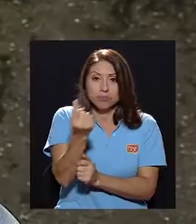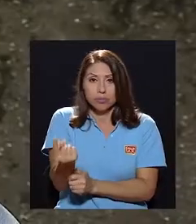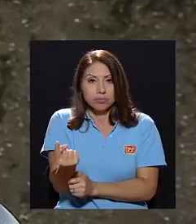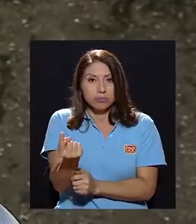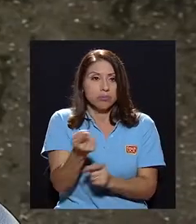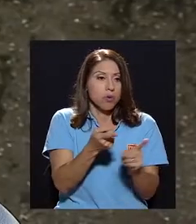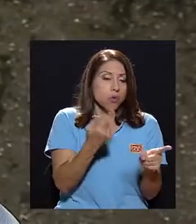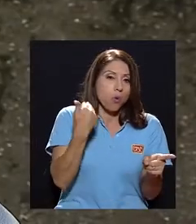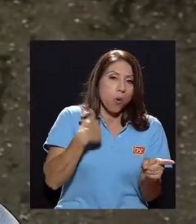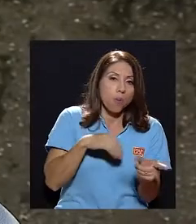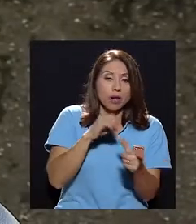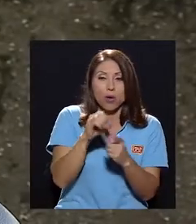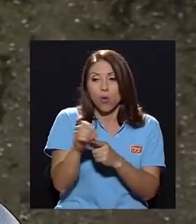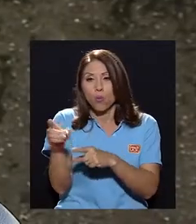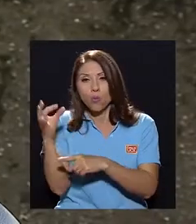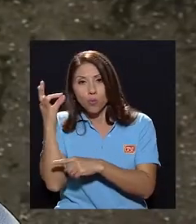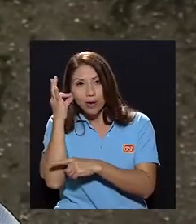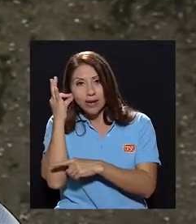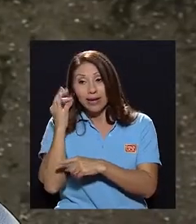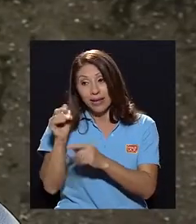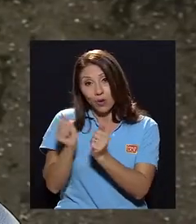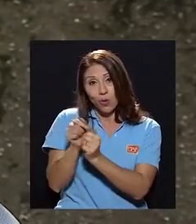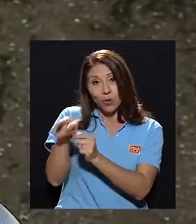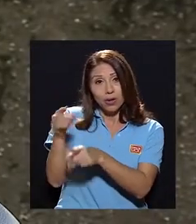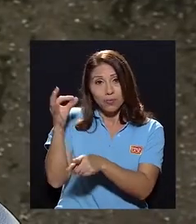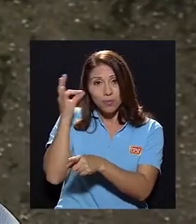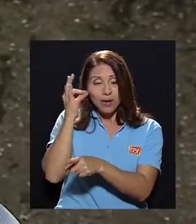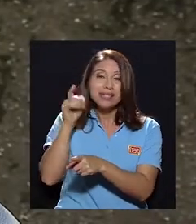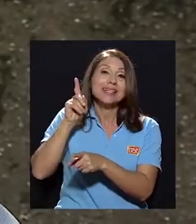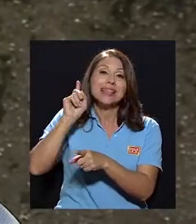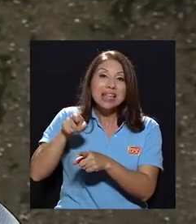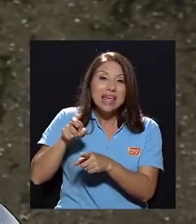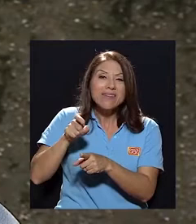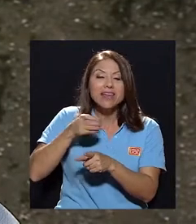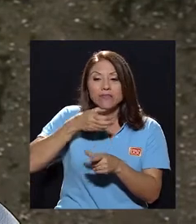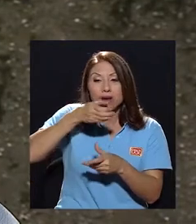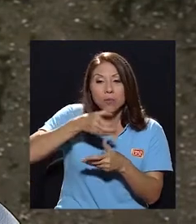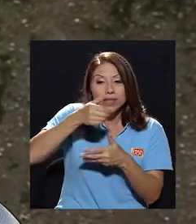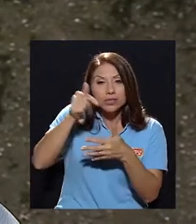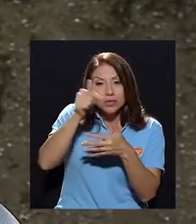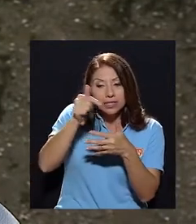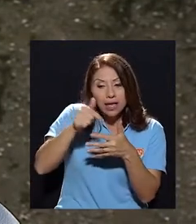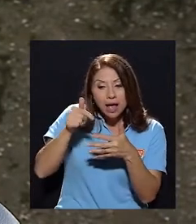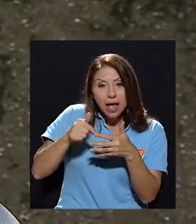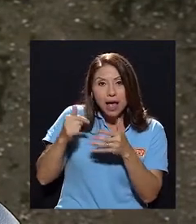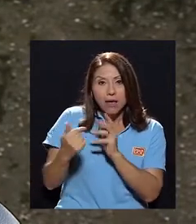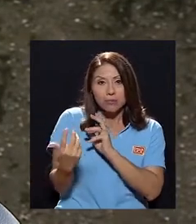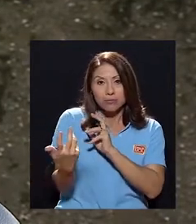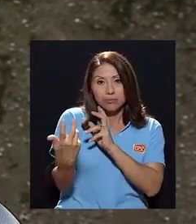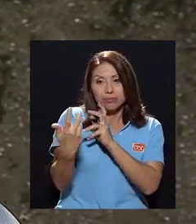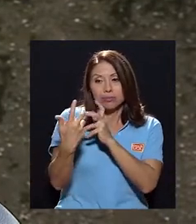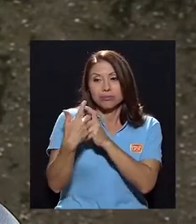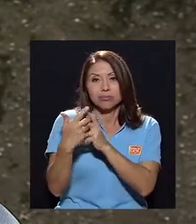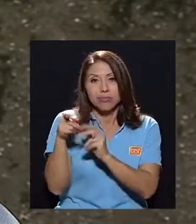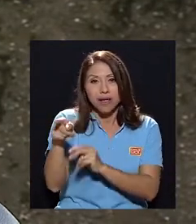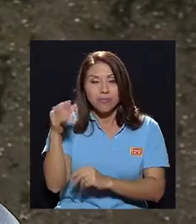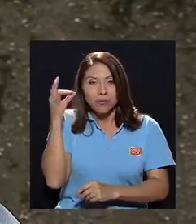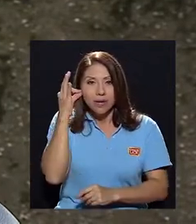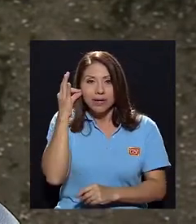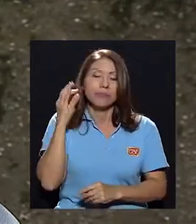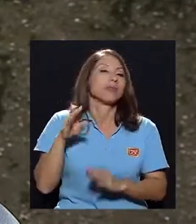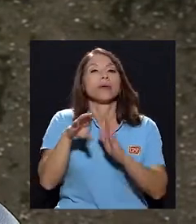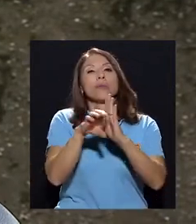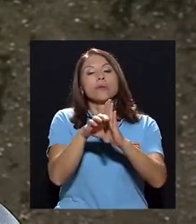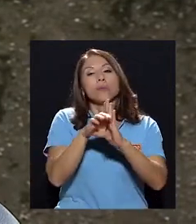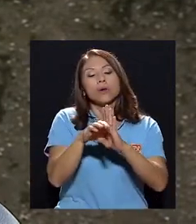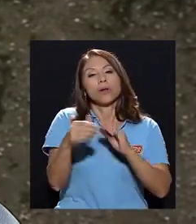mujer, sobre todo, digamos, con las mujeres, hay como que ir adaptando las recomendaciones a la mujer. Porque